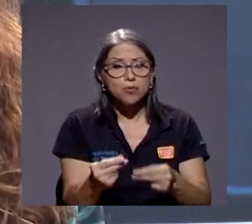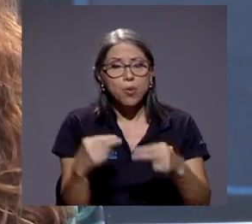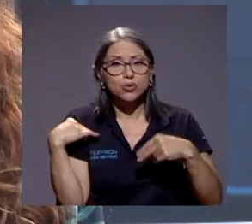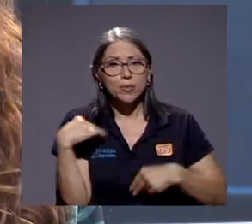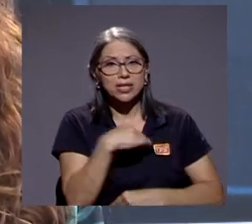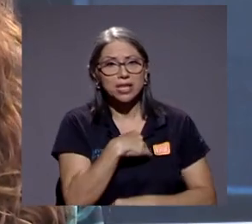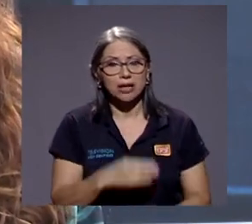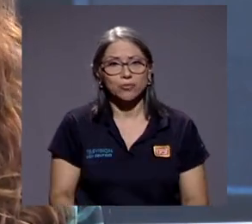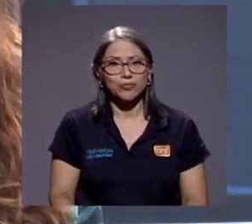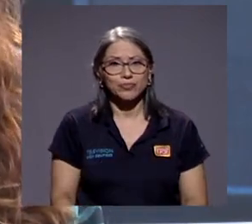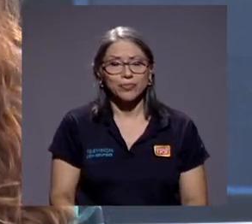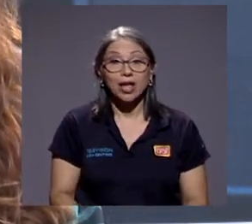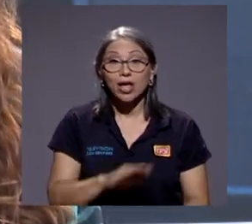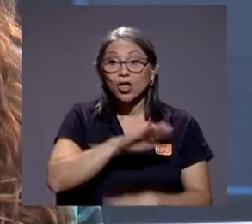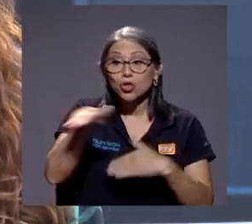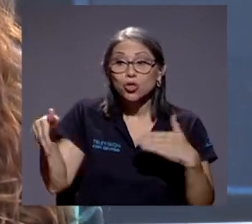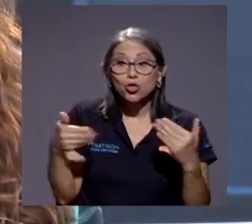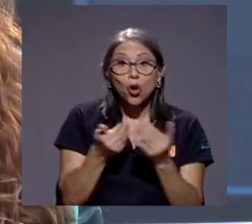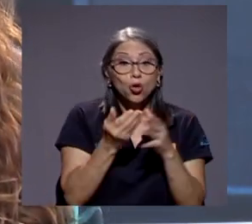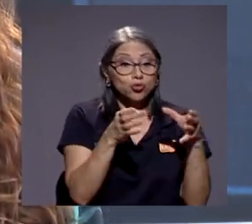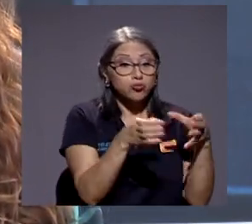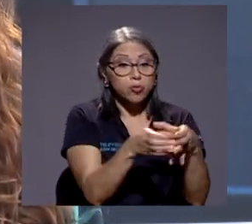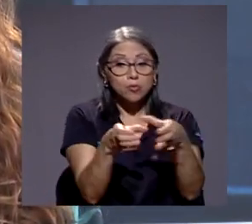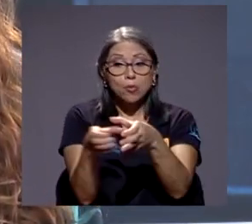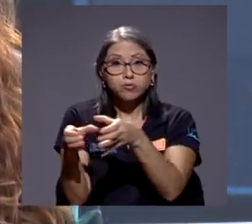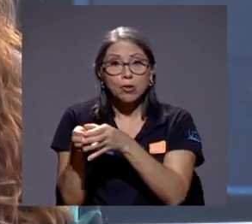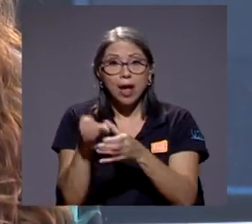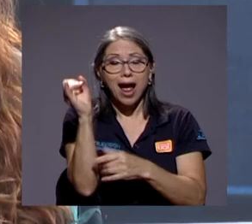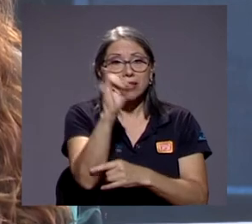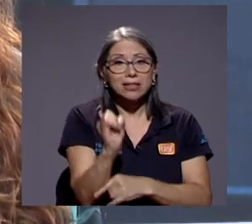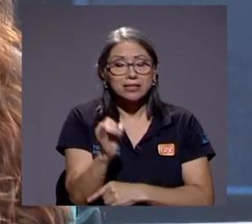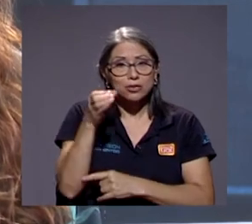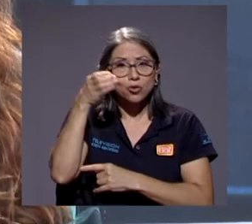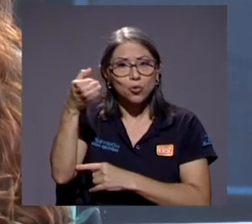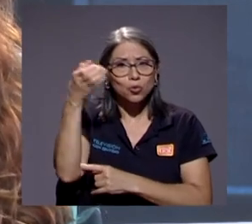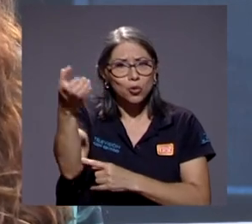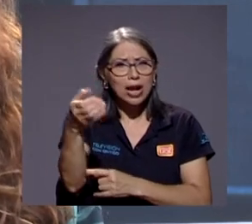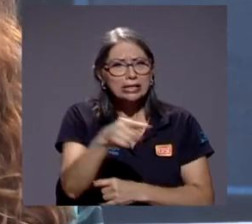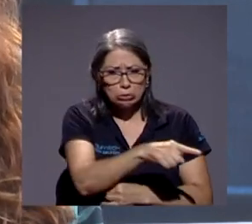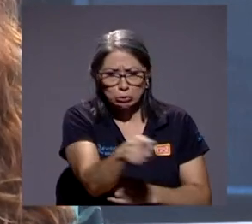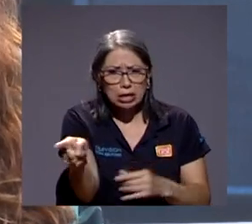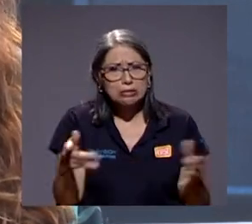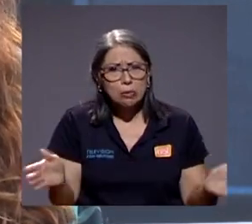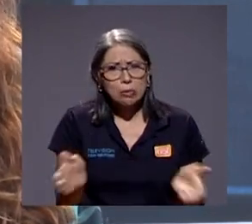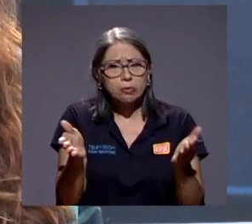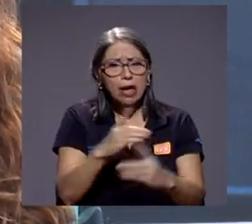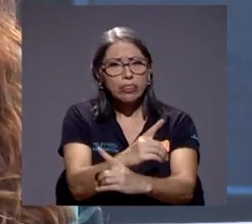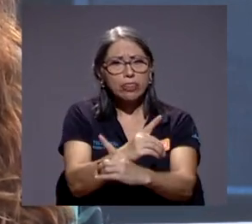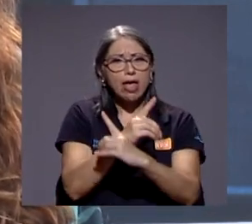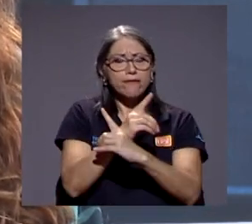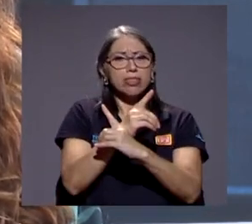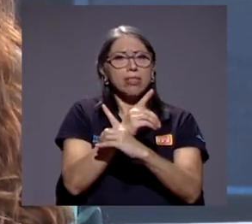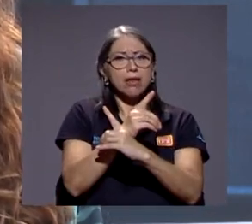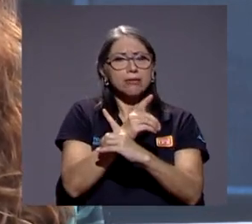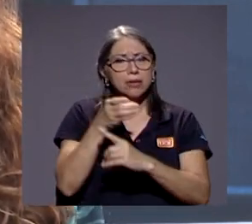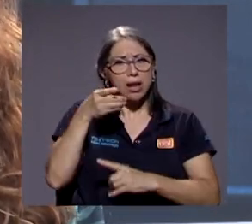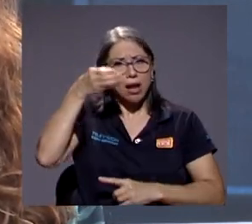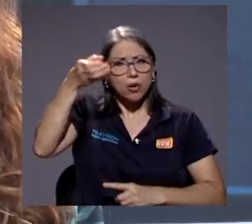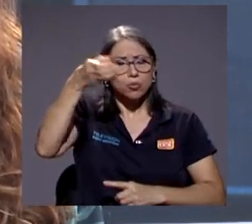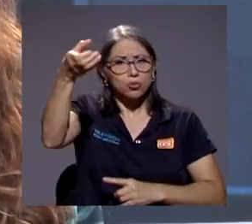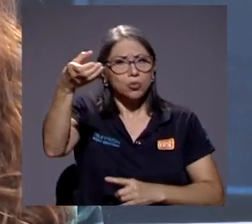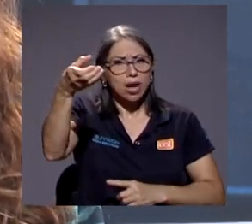invitar a todos los subsectores artísticos y culturales a defender el lugar que representa la cultura para un país